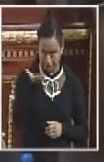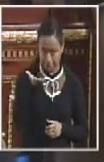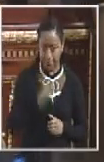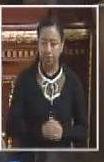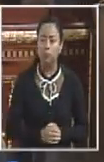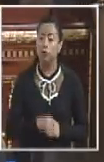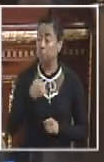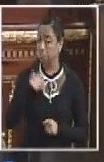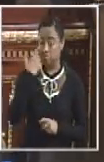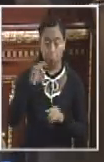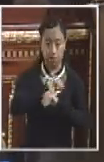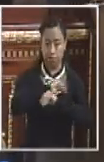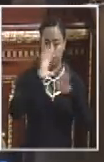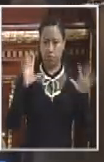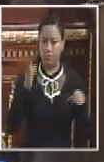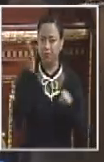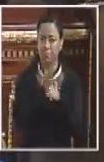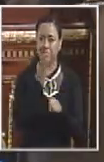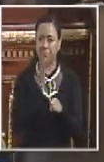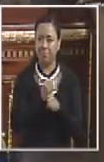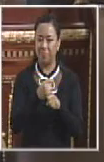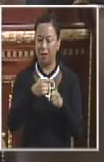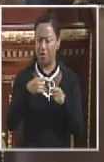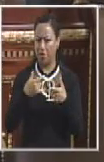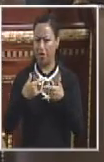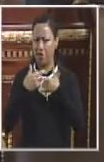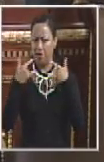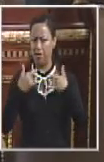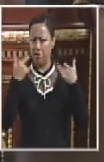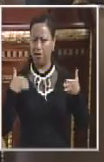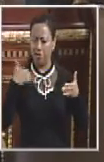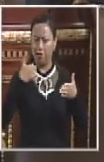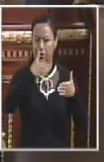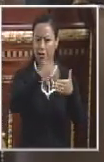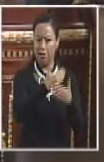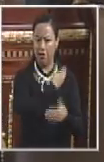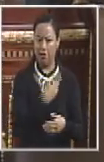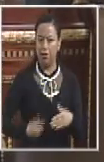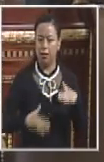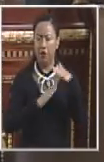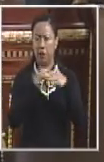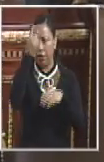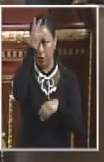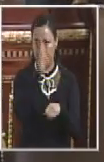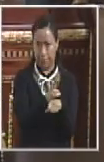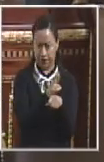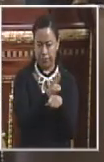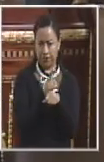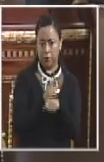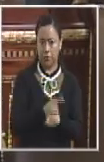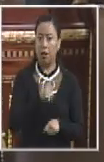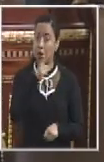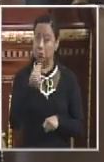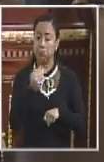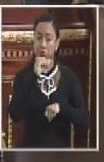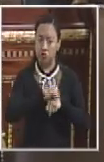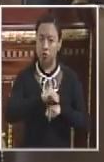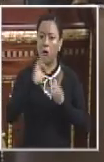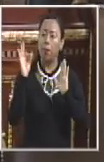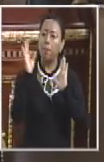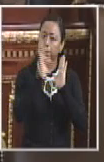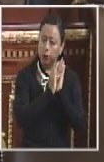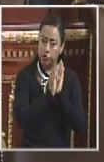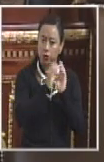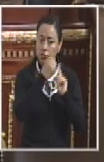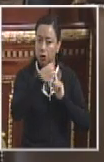que tenemos un cúmulo de antecedentes en los que la Presidencia y la Mesa Directiva ha incorporado puntos